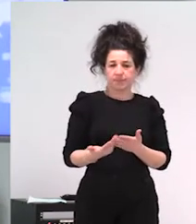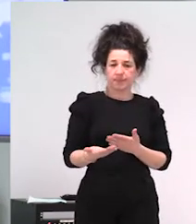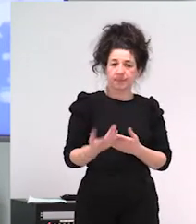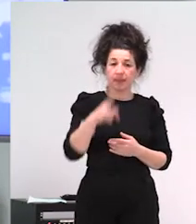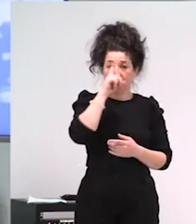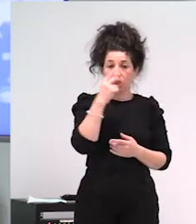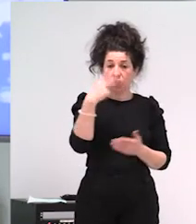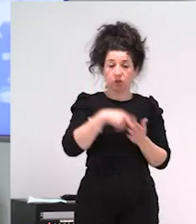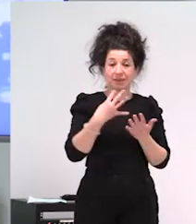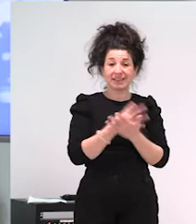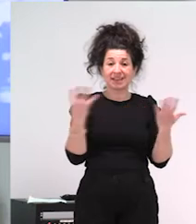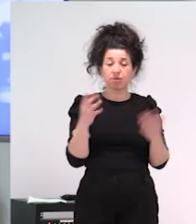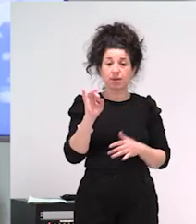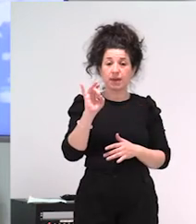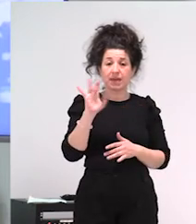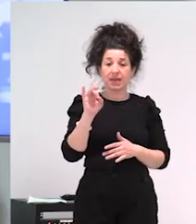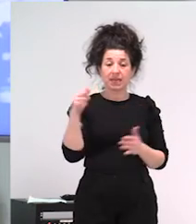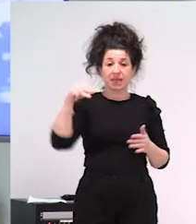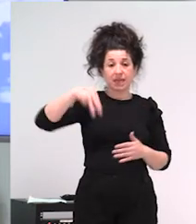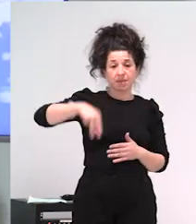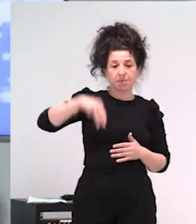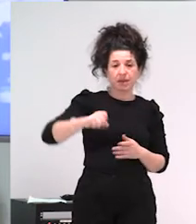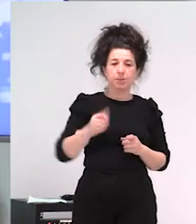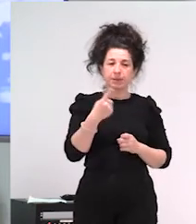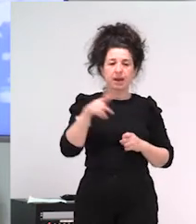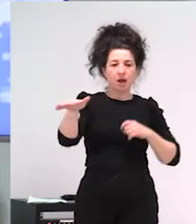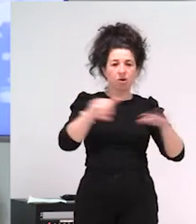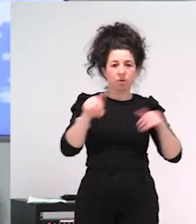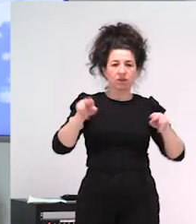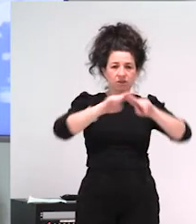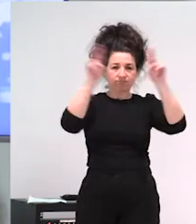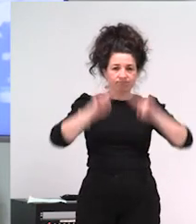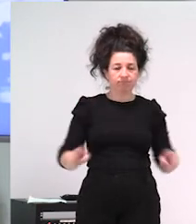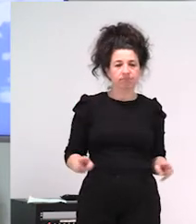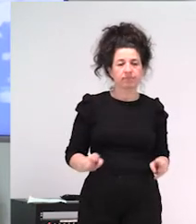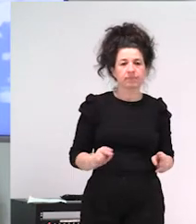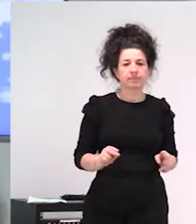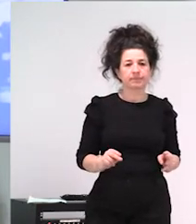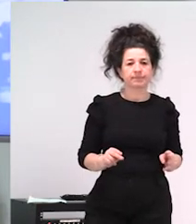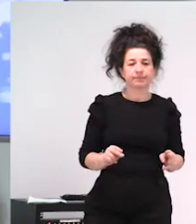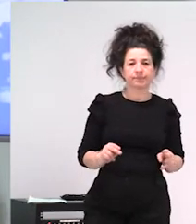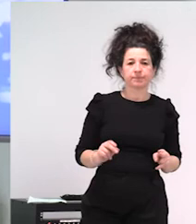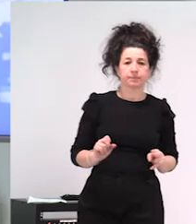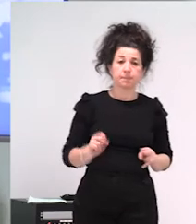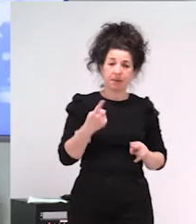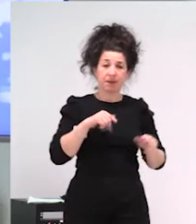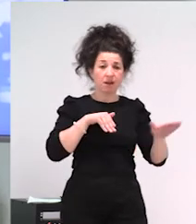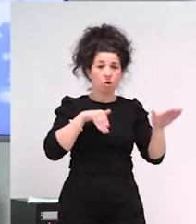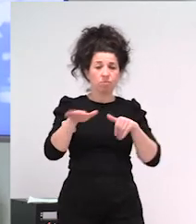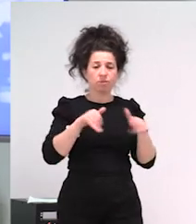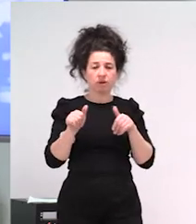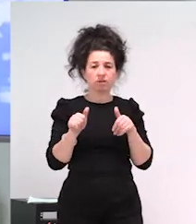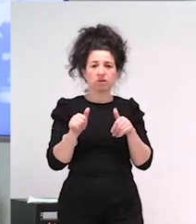marzo de 2019 fue la primera convocatoria internacional. En esta primera convocatoria salieron más de